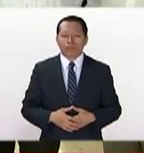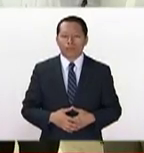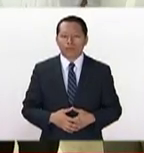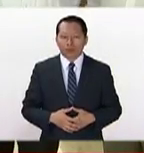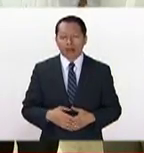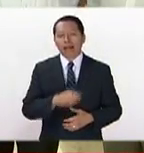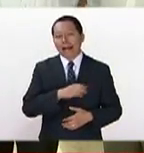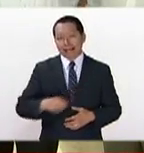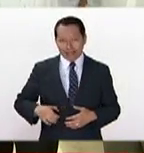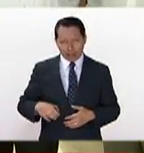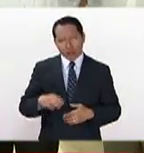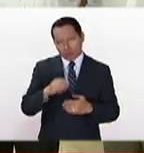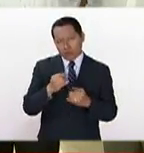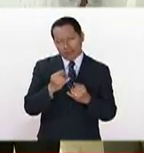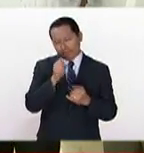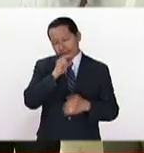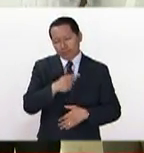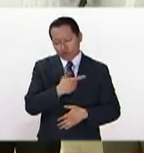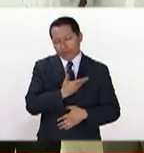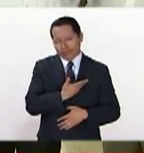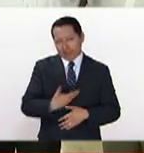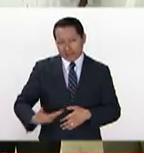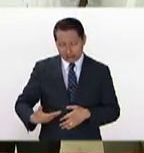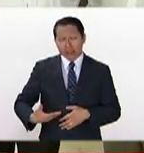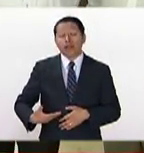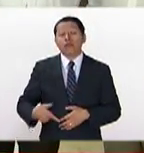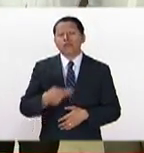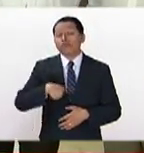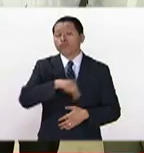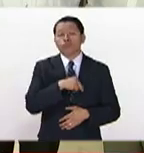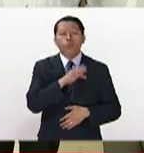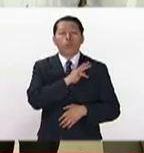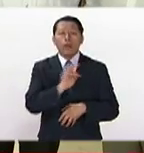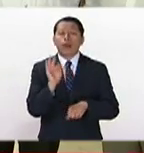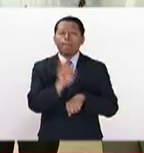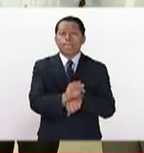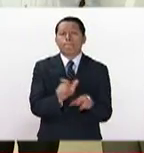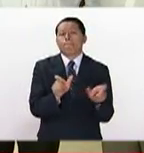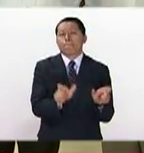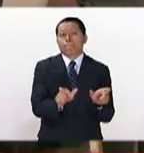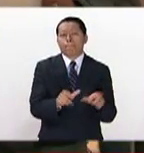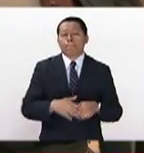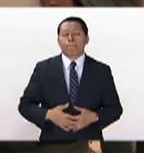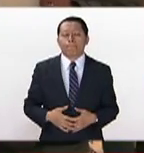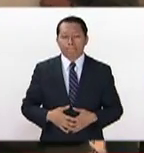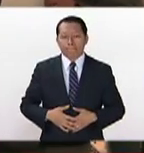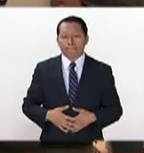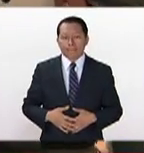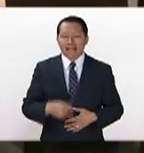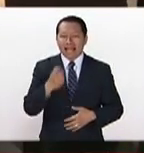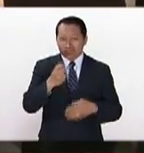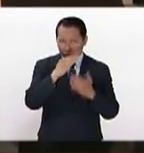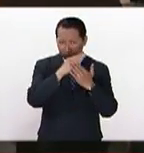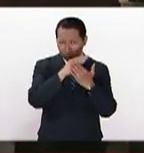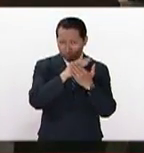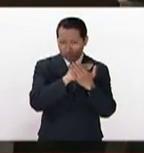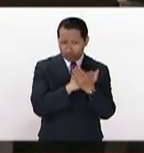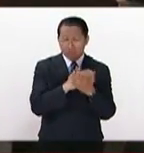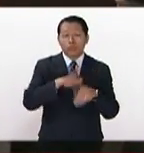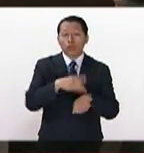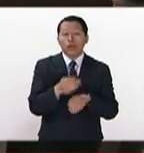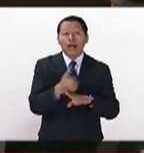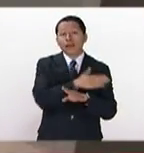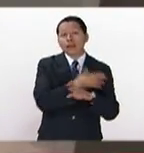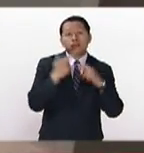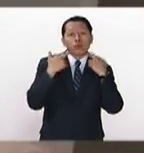Candidatos a la presidencia de la República, nosotros podamos proporcionarle la seguridad que requieran. Dicho protocolo se deriva de las